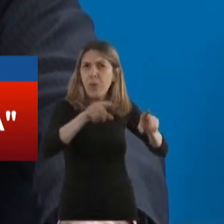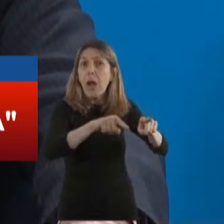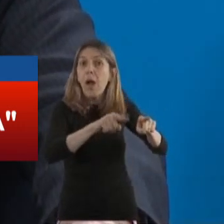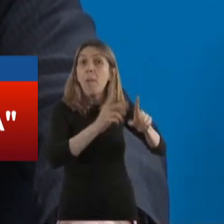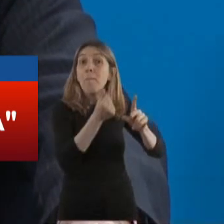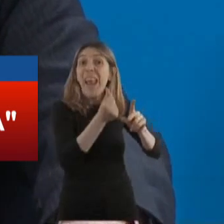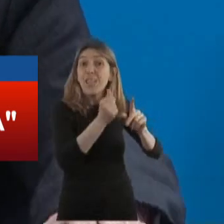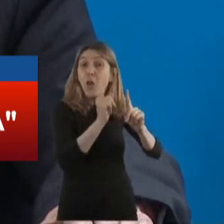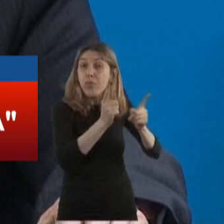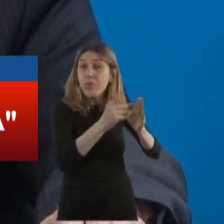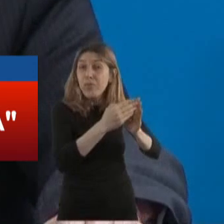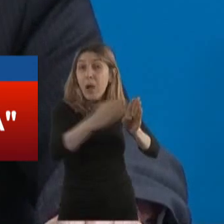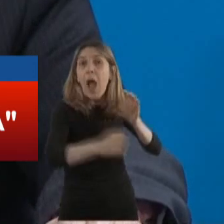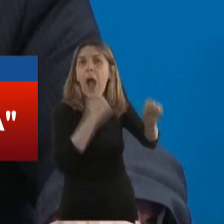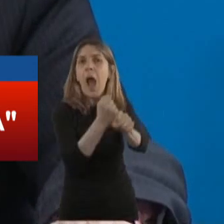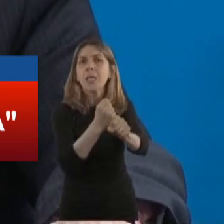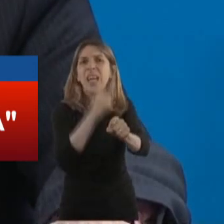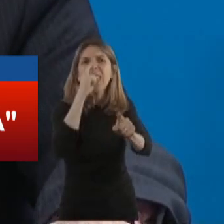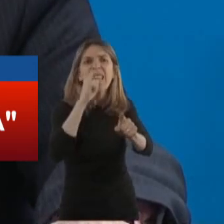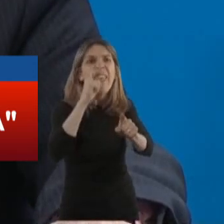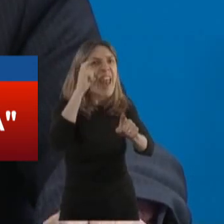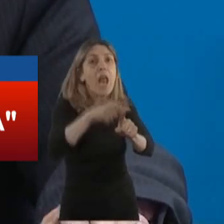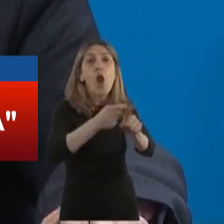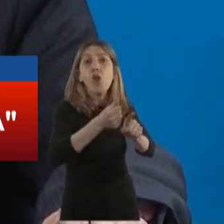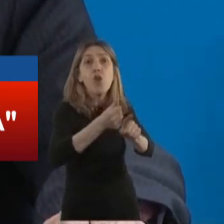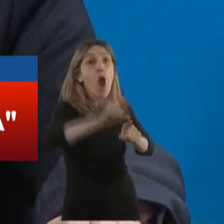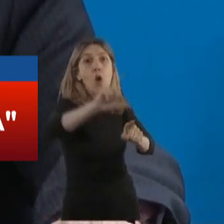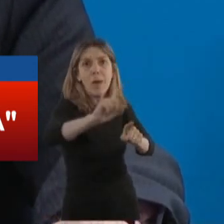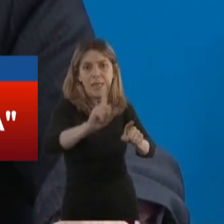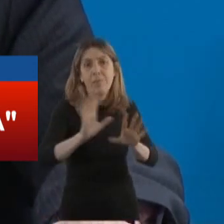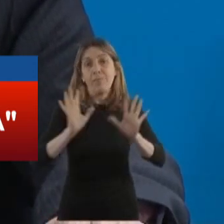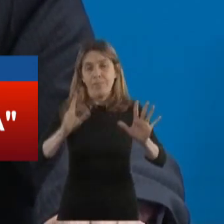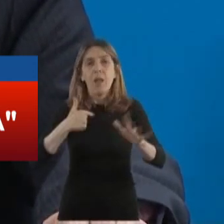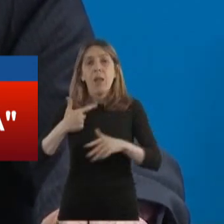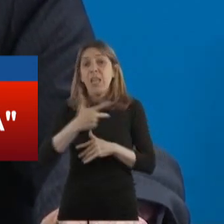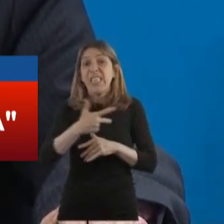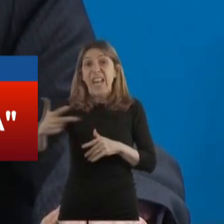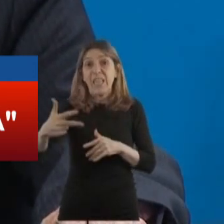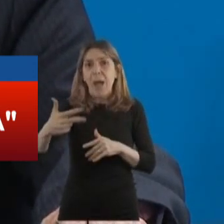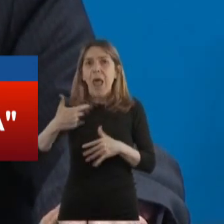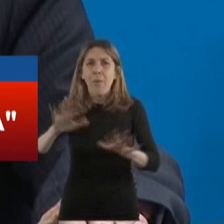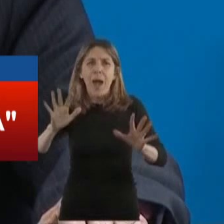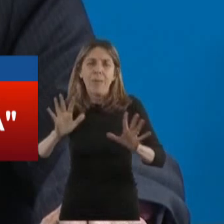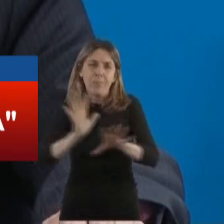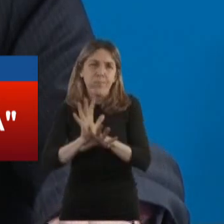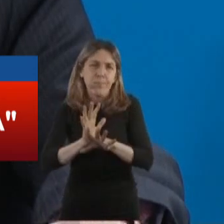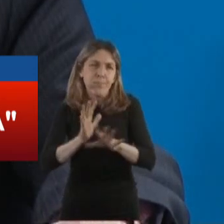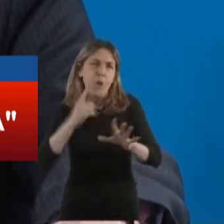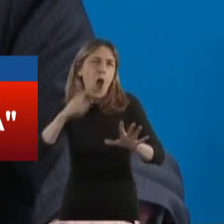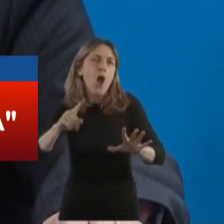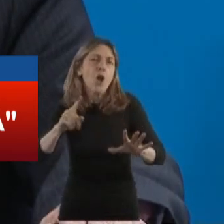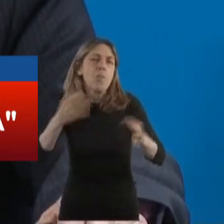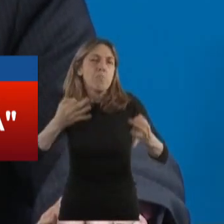7 de enero. Programa que afortunadamente en 3 semanas podemos decir que se está cumpliendo